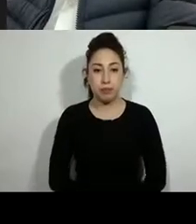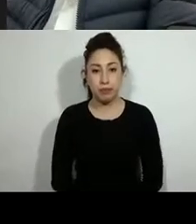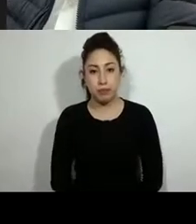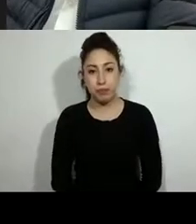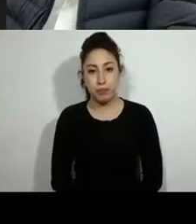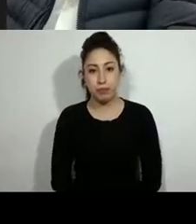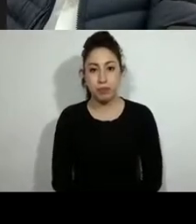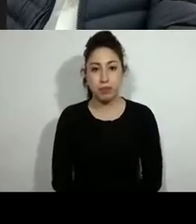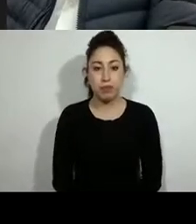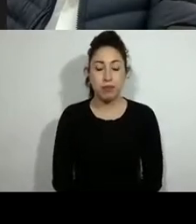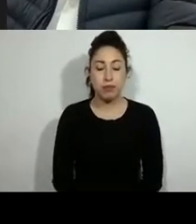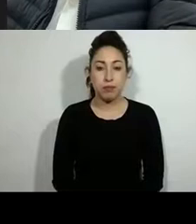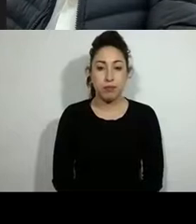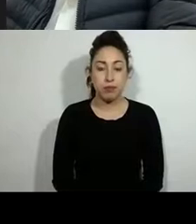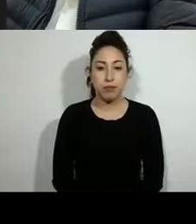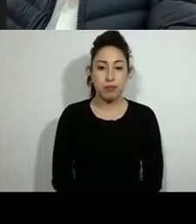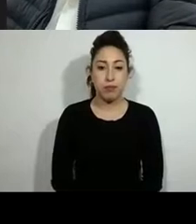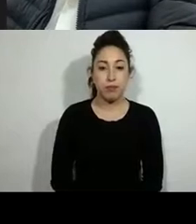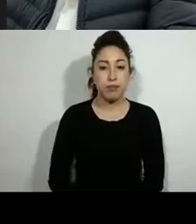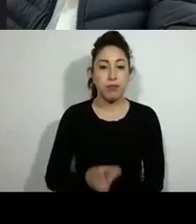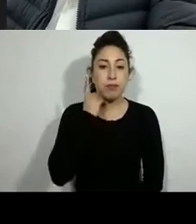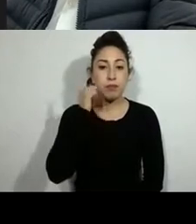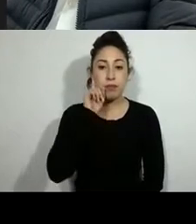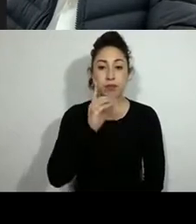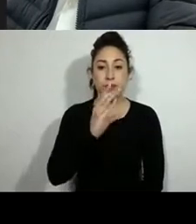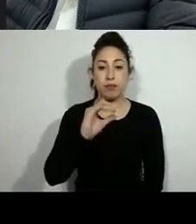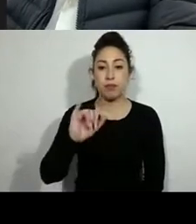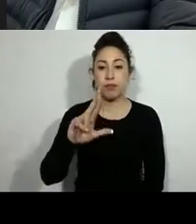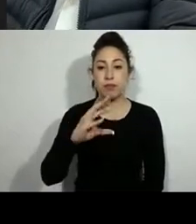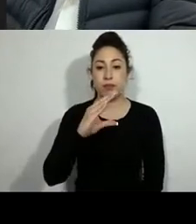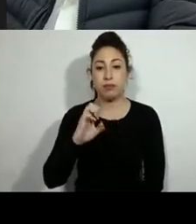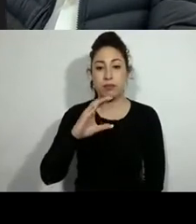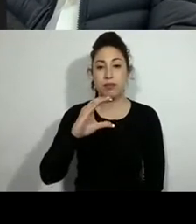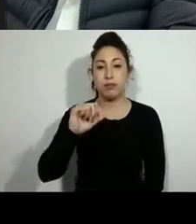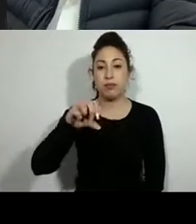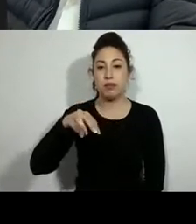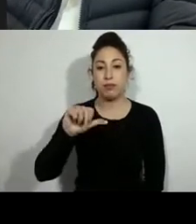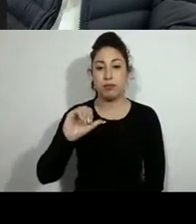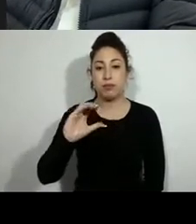Presente. Gracias, diputado. Diputada Circe Camacho Bastida.